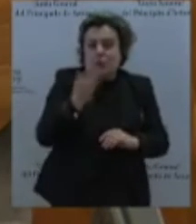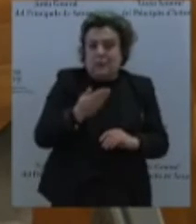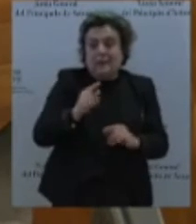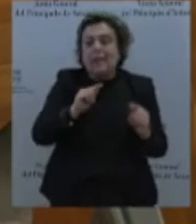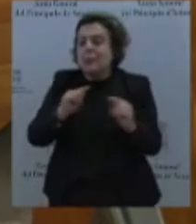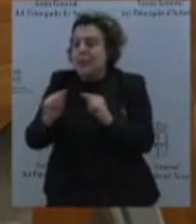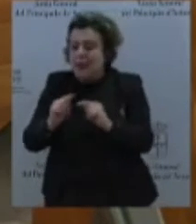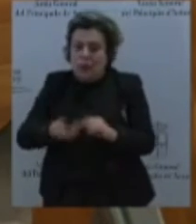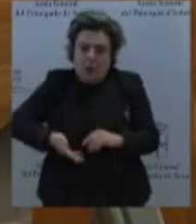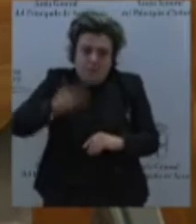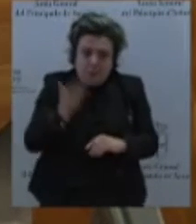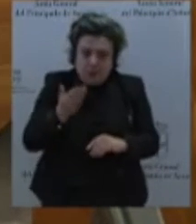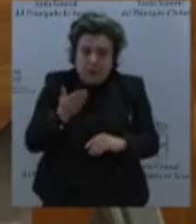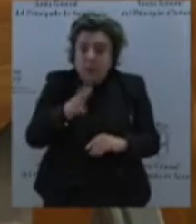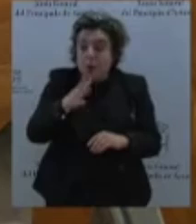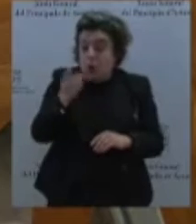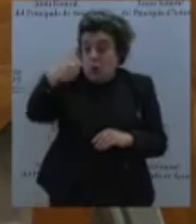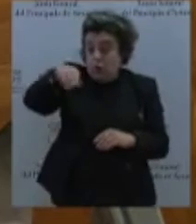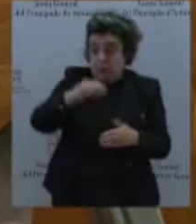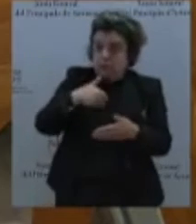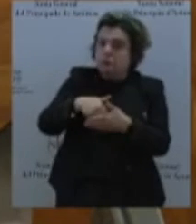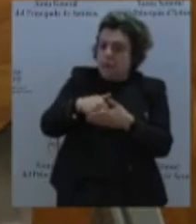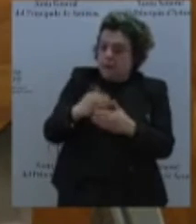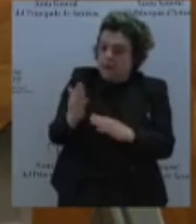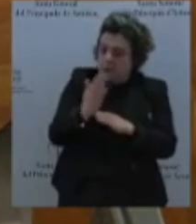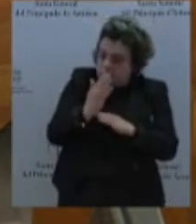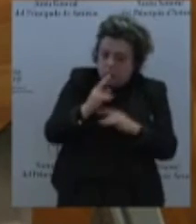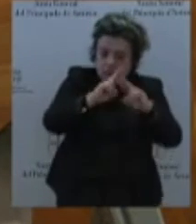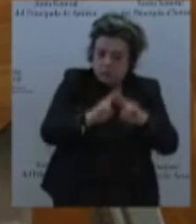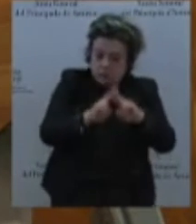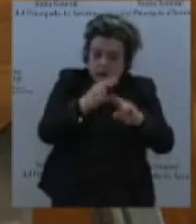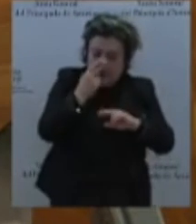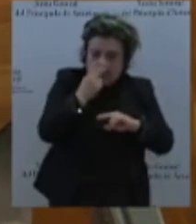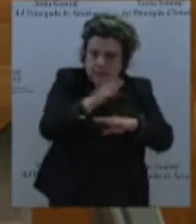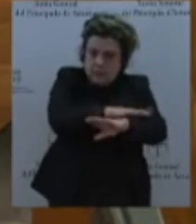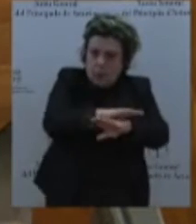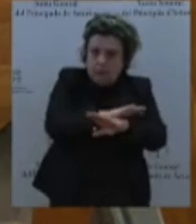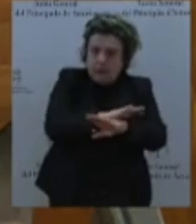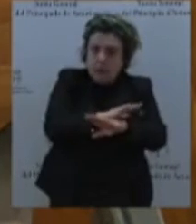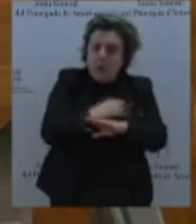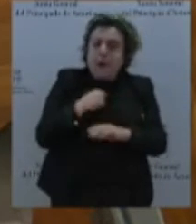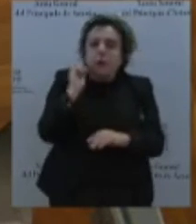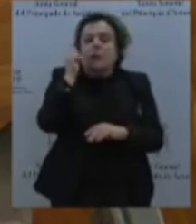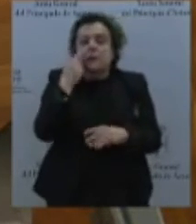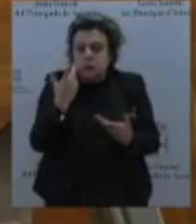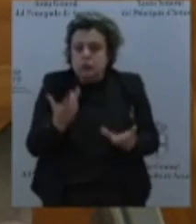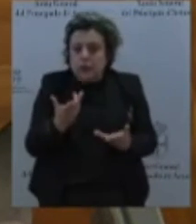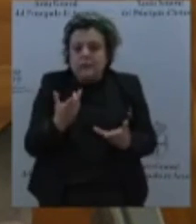que analizaremos con interés desde el Gobierno, pero siendo conscientes y reconociendo que nos quedan años duros todavía hasta que